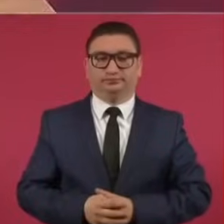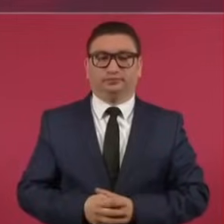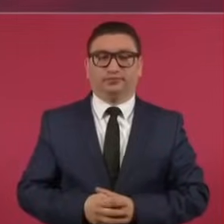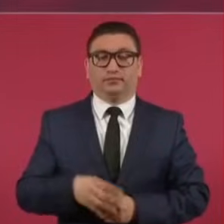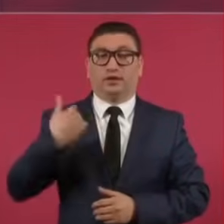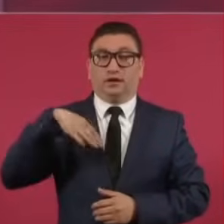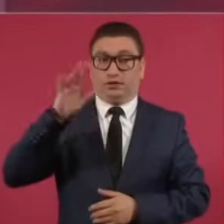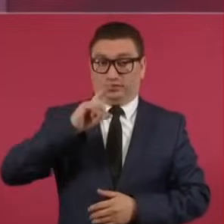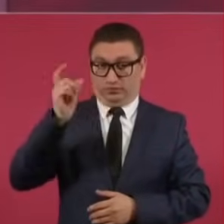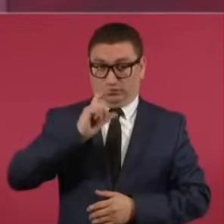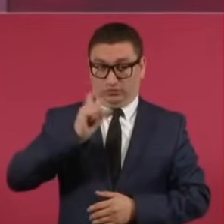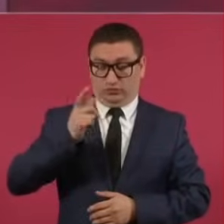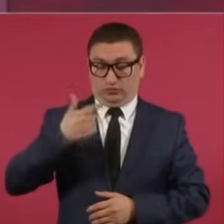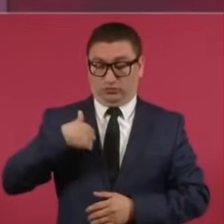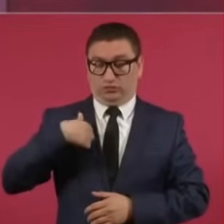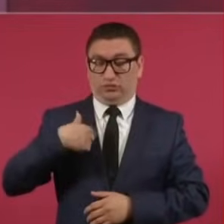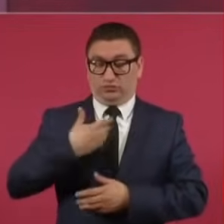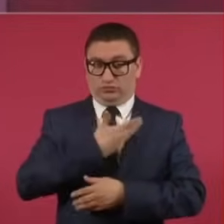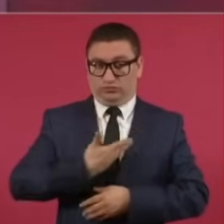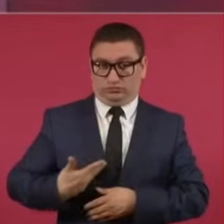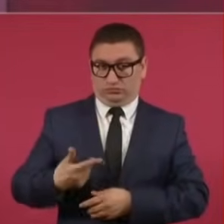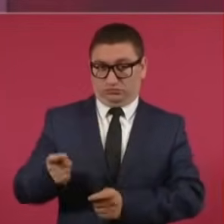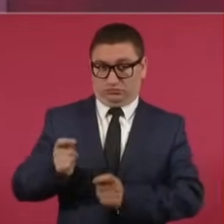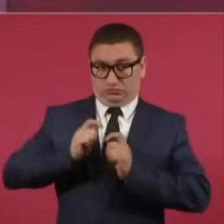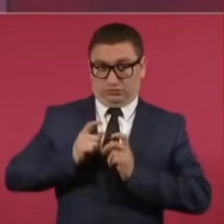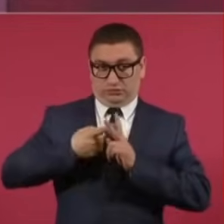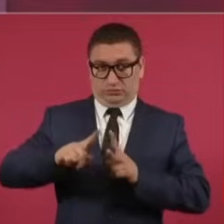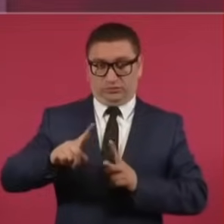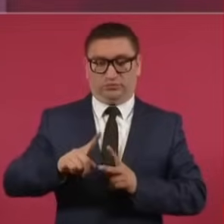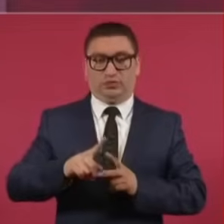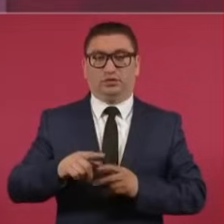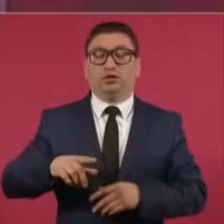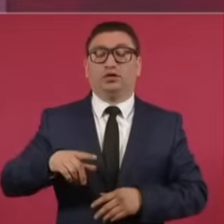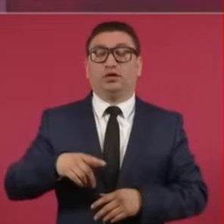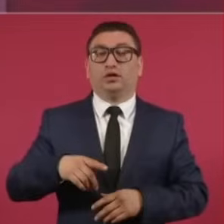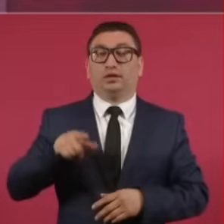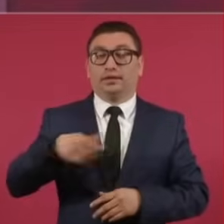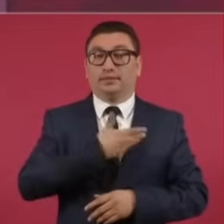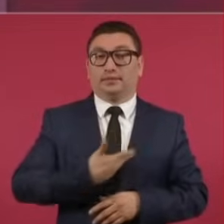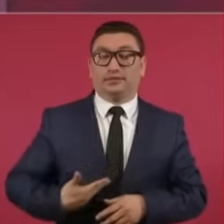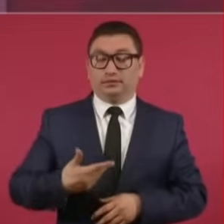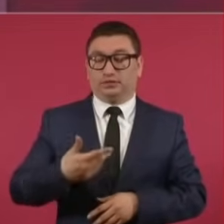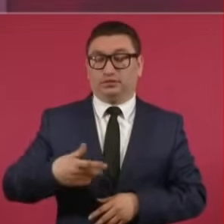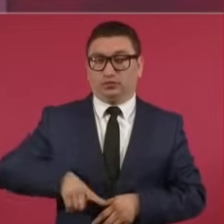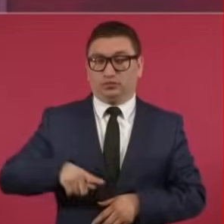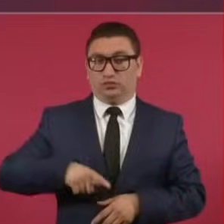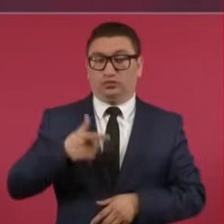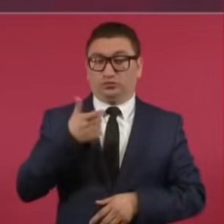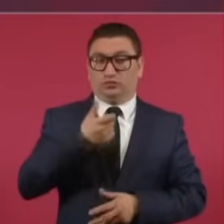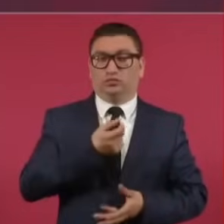Cuando llegamos al gobierno, el presupuesto de presidencia